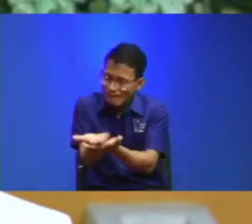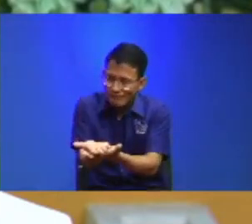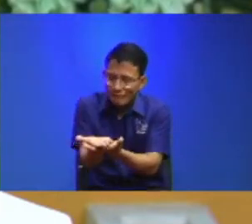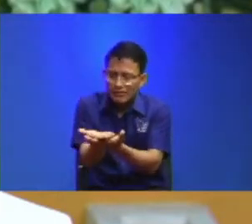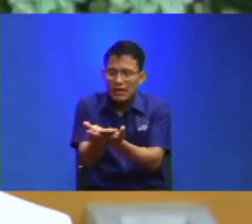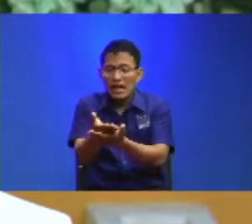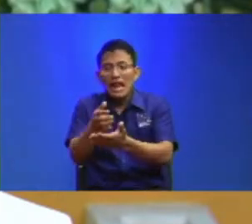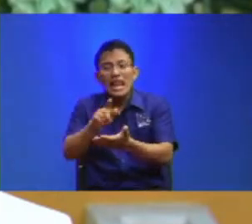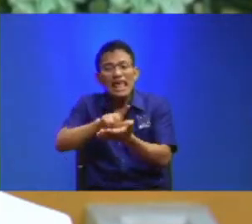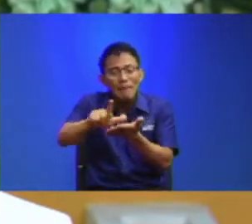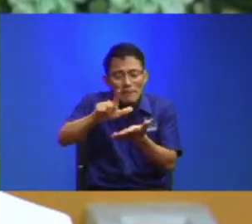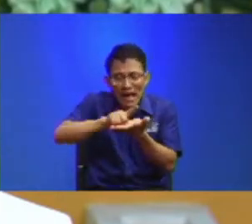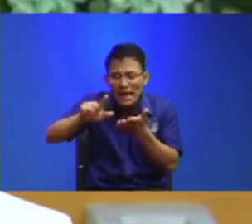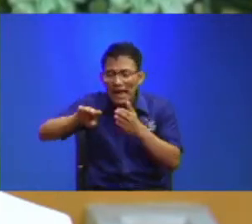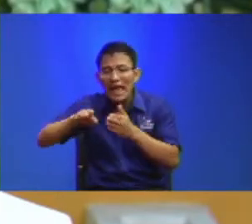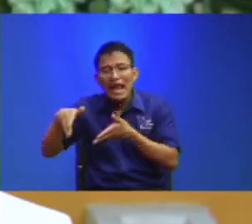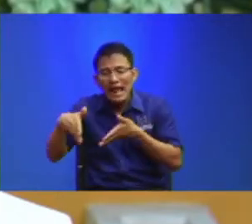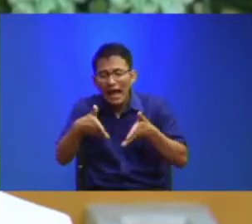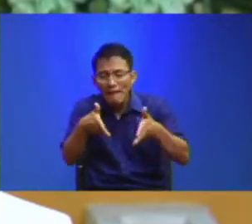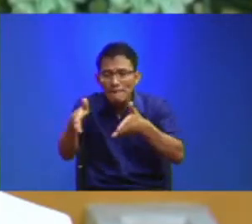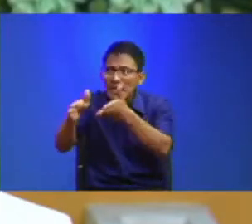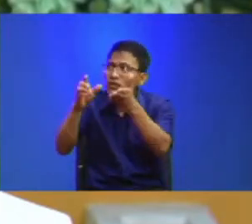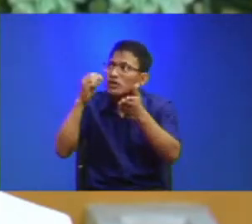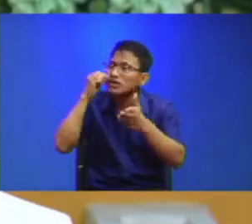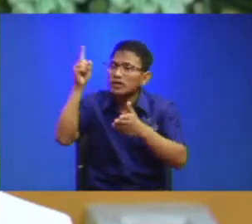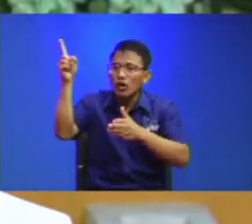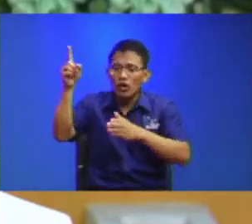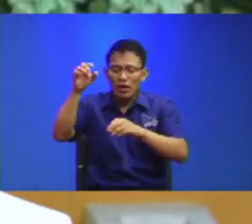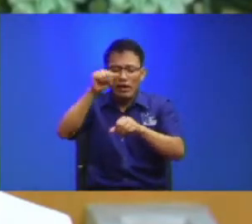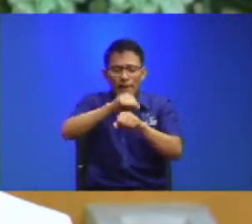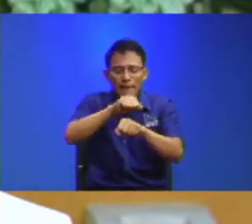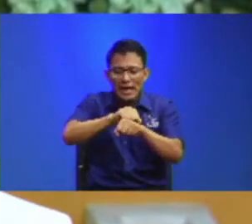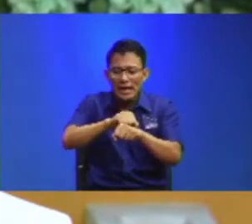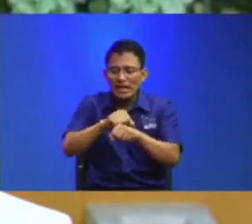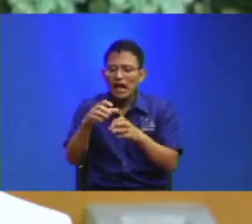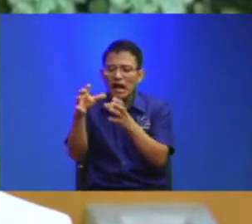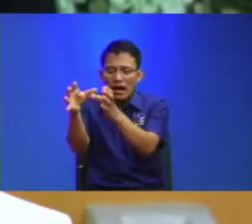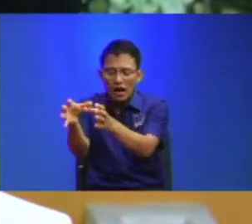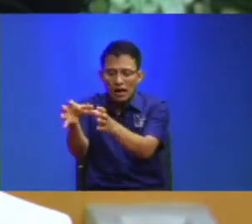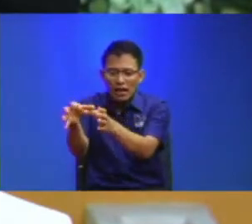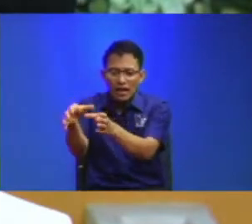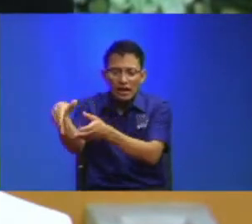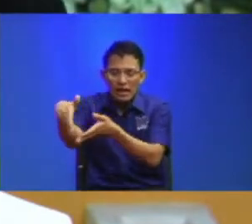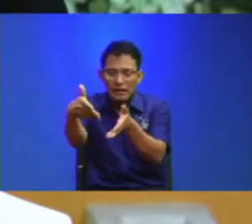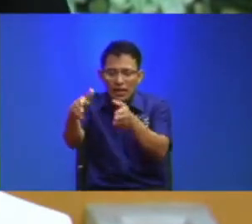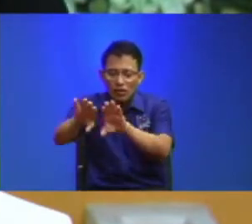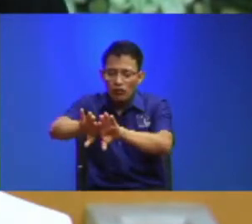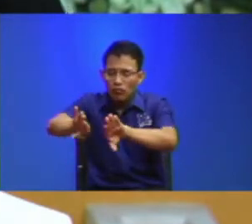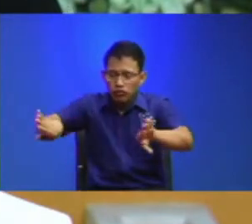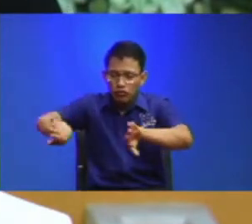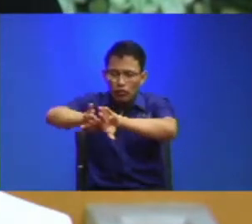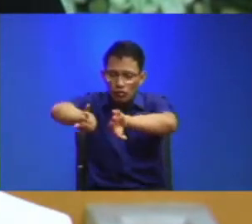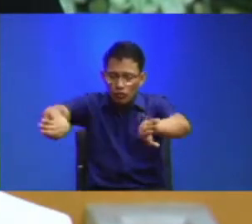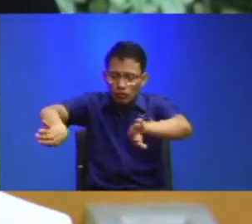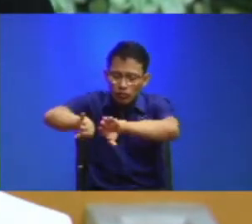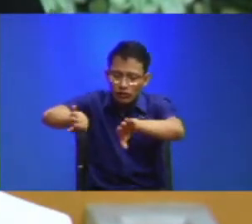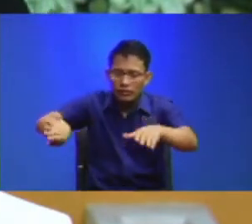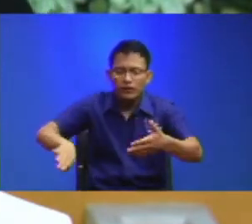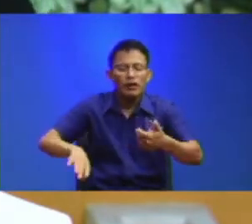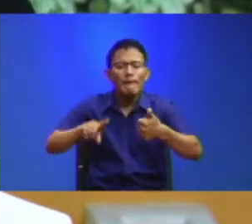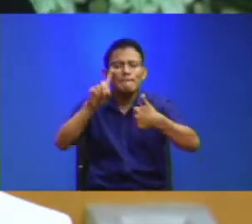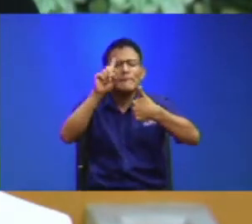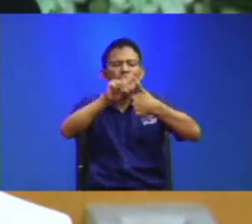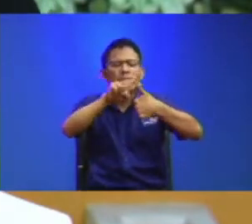El camino del Señor, porque Él viene pronto. Y lo primero que hay que hacer, de las siete cosas que hay que hacer, que